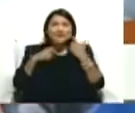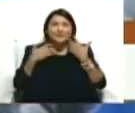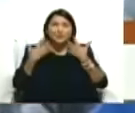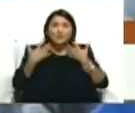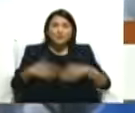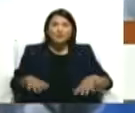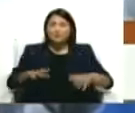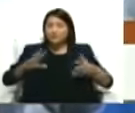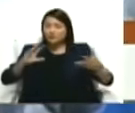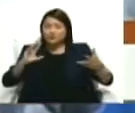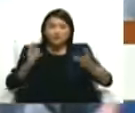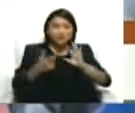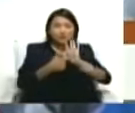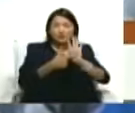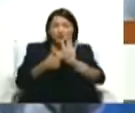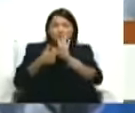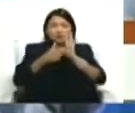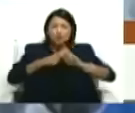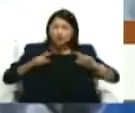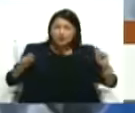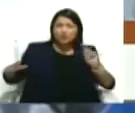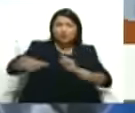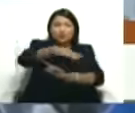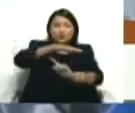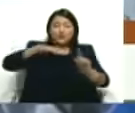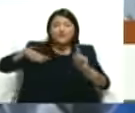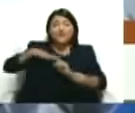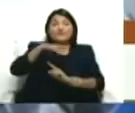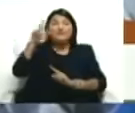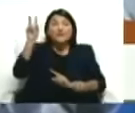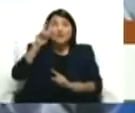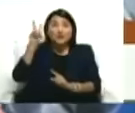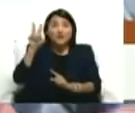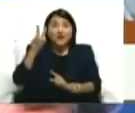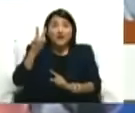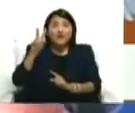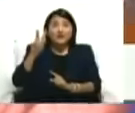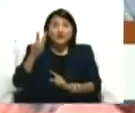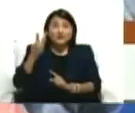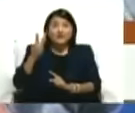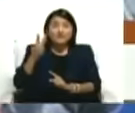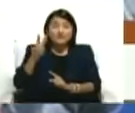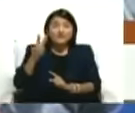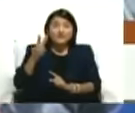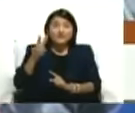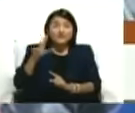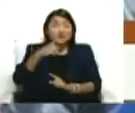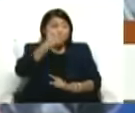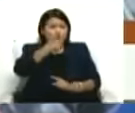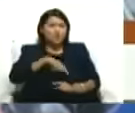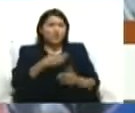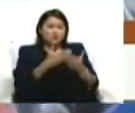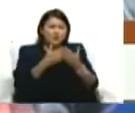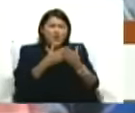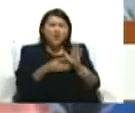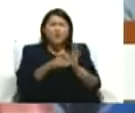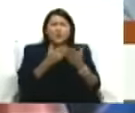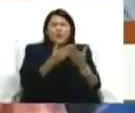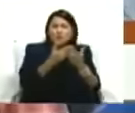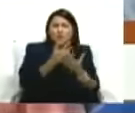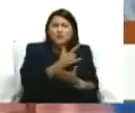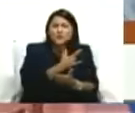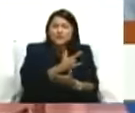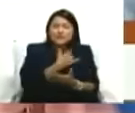Removió a la sociedad venezolana. Era para la época, yo estudiante de derecho, estaba por